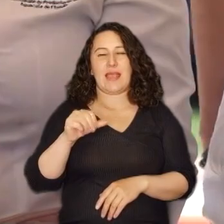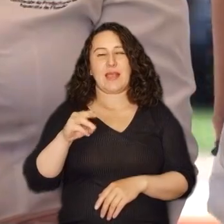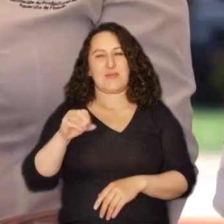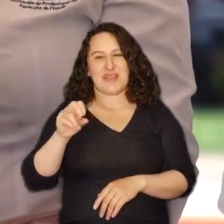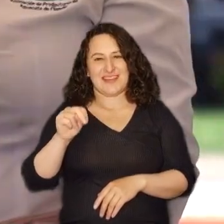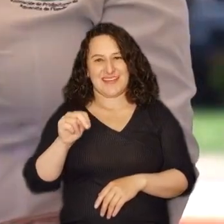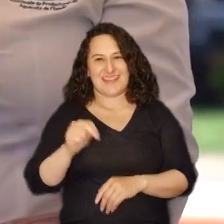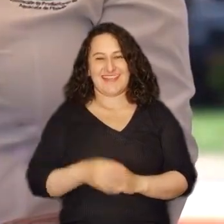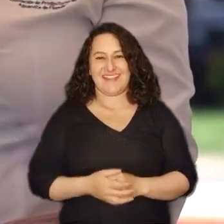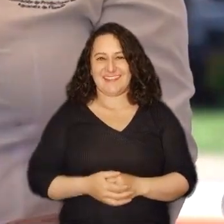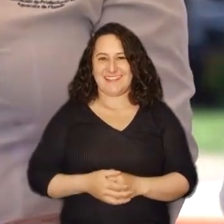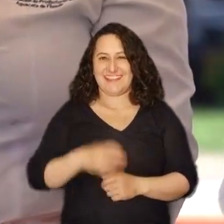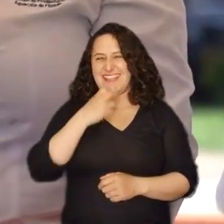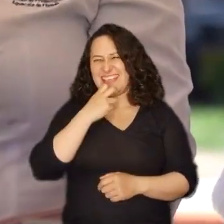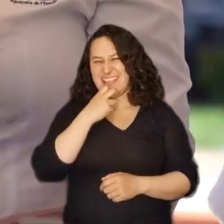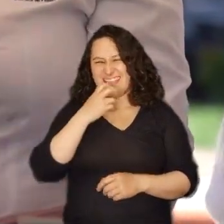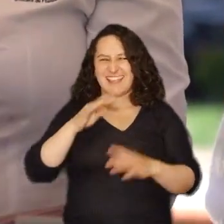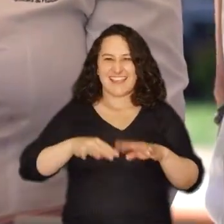señor.